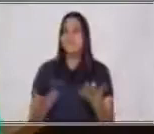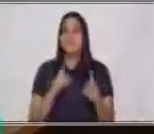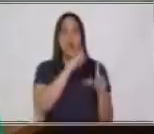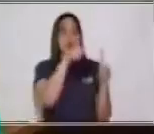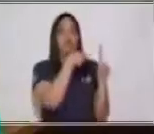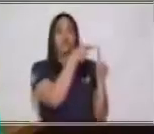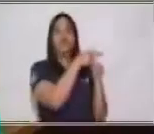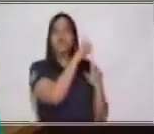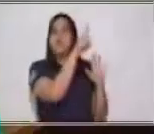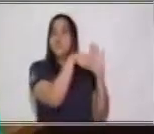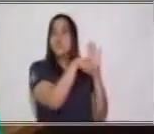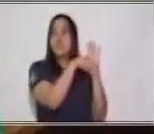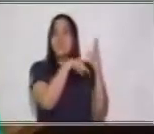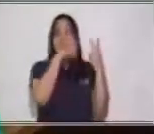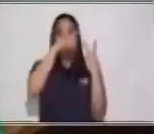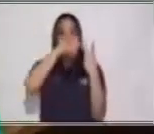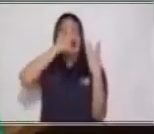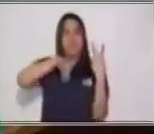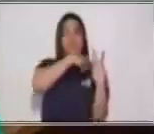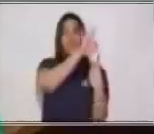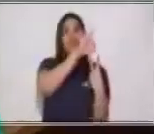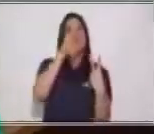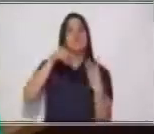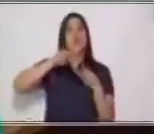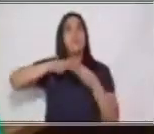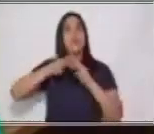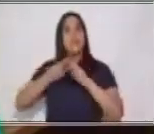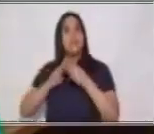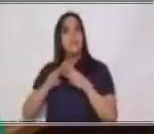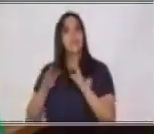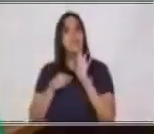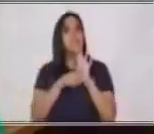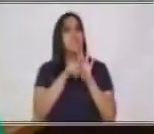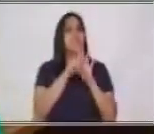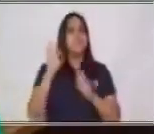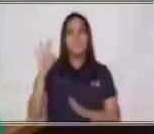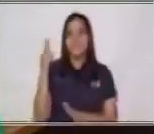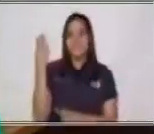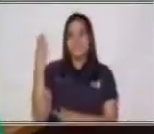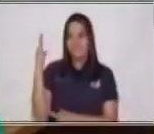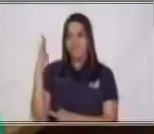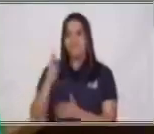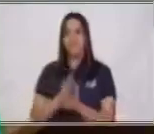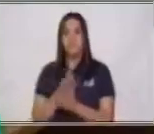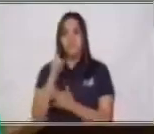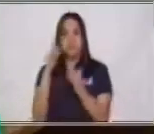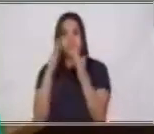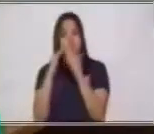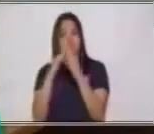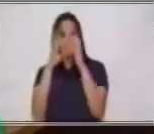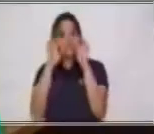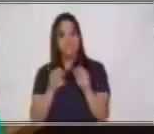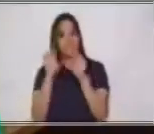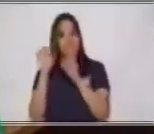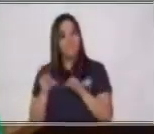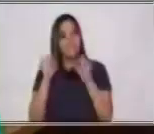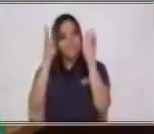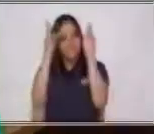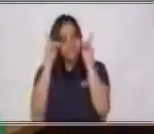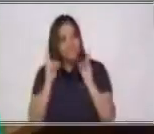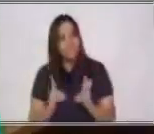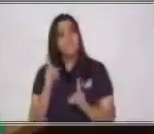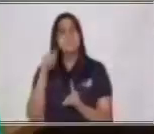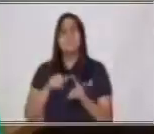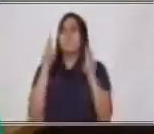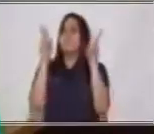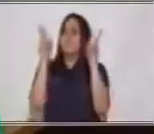y diferencia de cubos del área de matemática para el grado de tercero básico. Si en caso de alguna persona con discapacidad, este